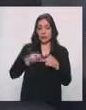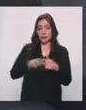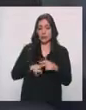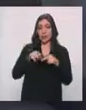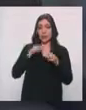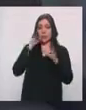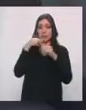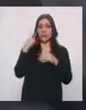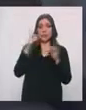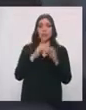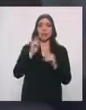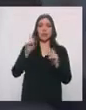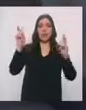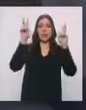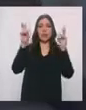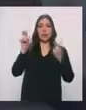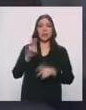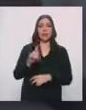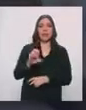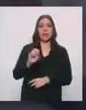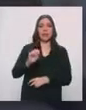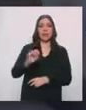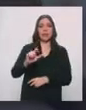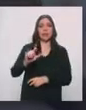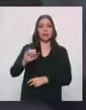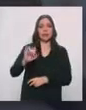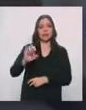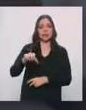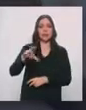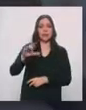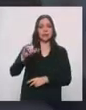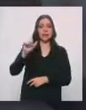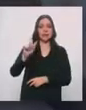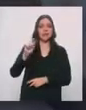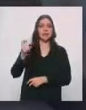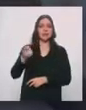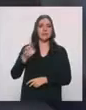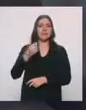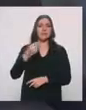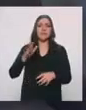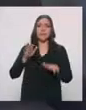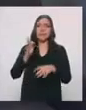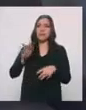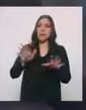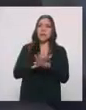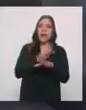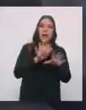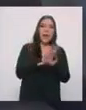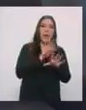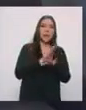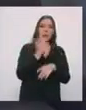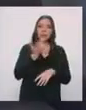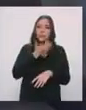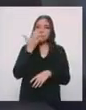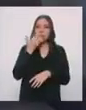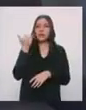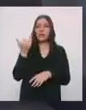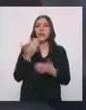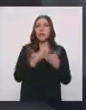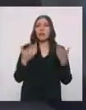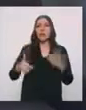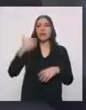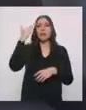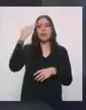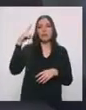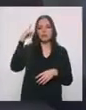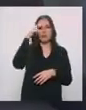¿Qué es la resiliencia y cómo fortalecerla, sobre todo en este tiempo tan difícil de contingencia? Antes quisiera compartirle pues esta